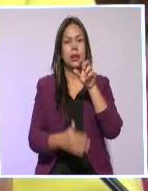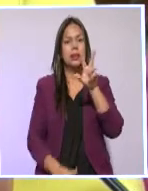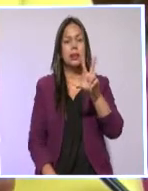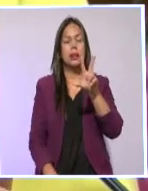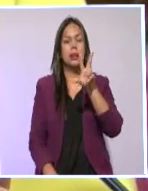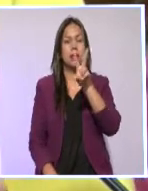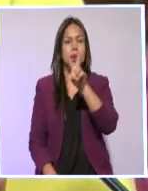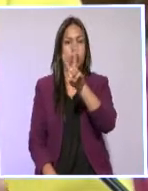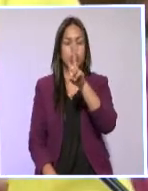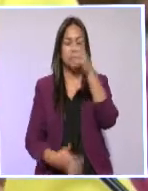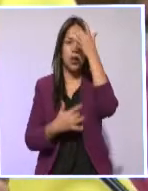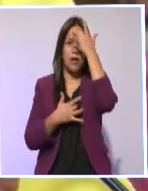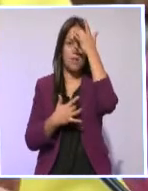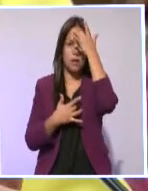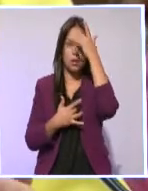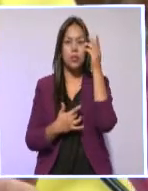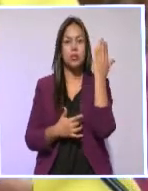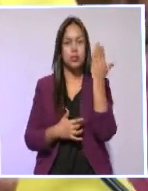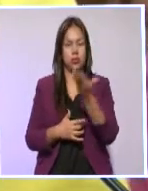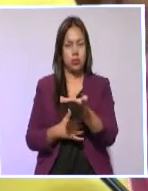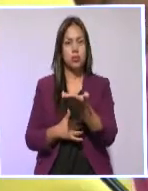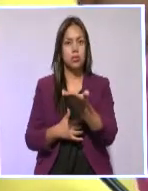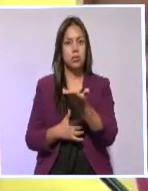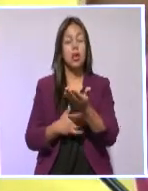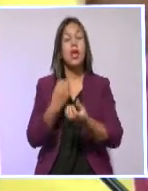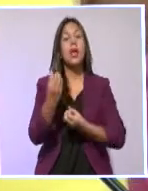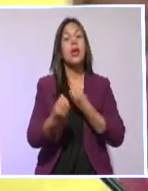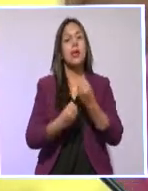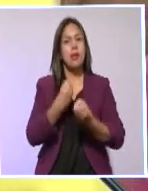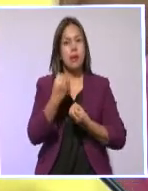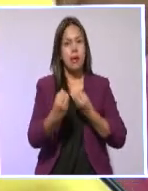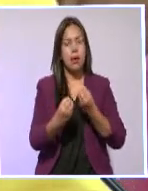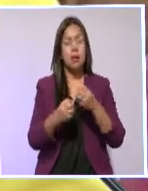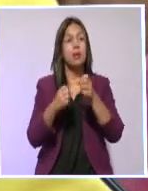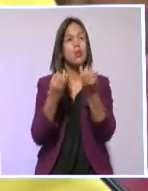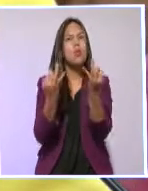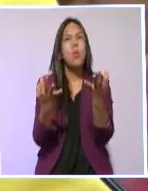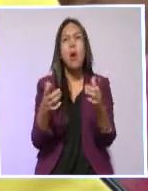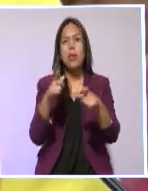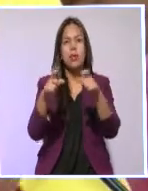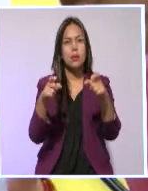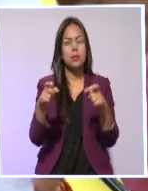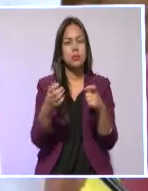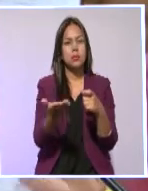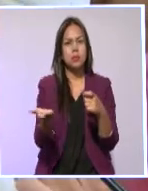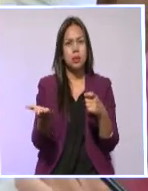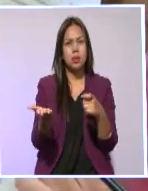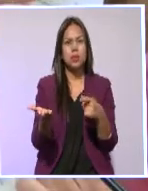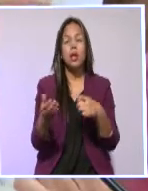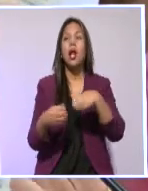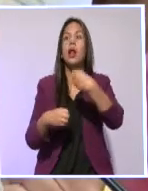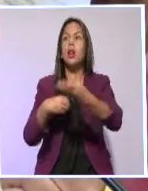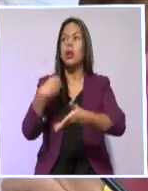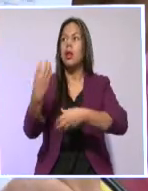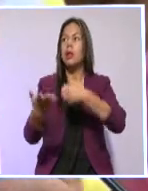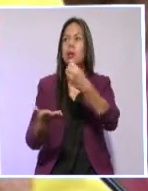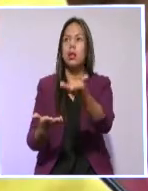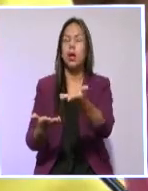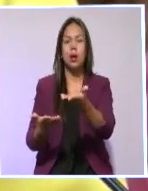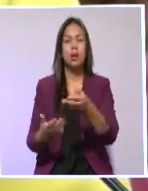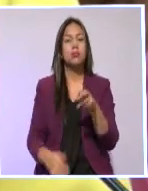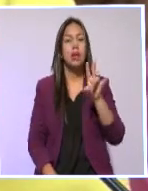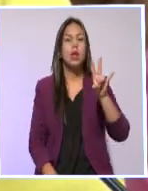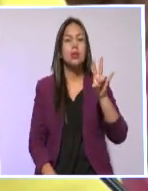7.032 enfermos con esta patología. ¿Y saben a cuántas personas le entregan medicina? Solamente